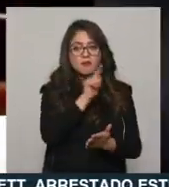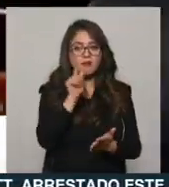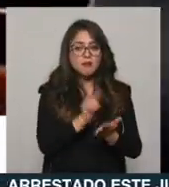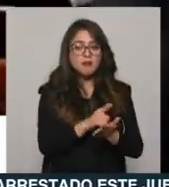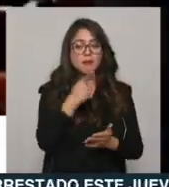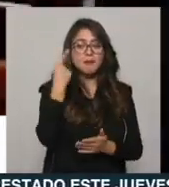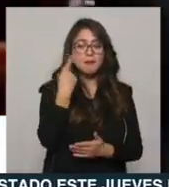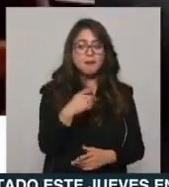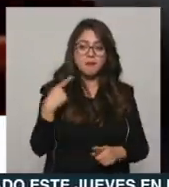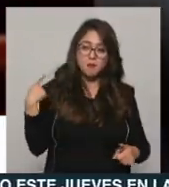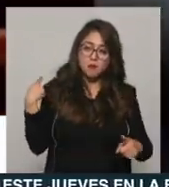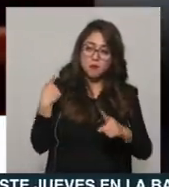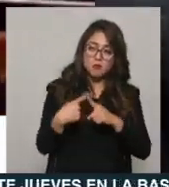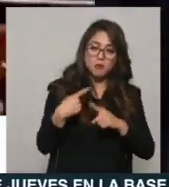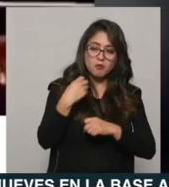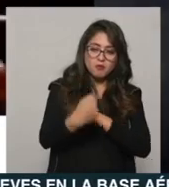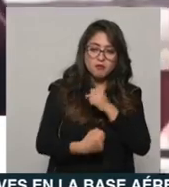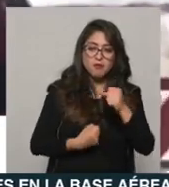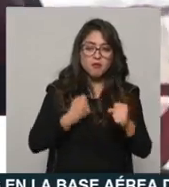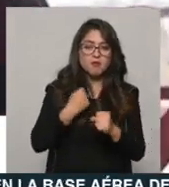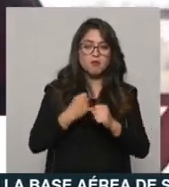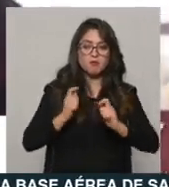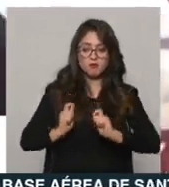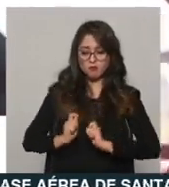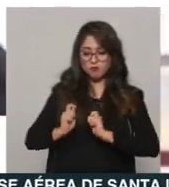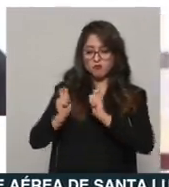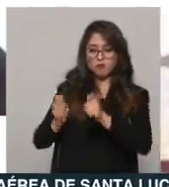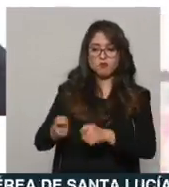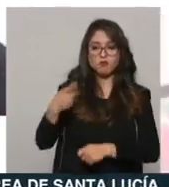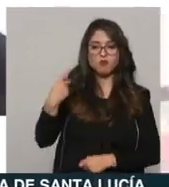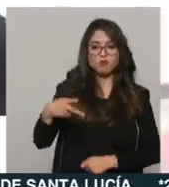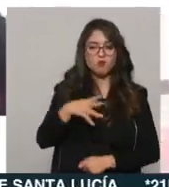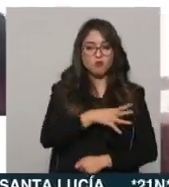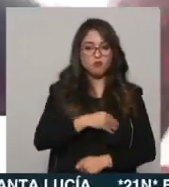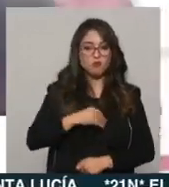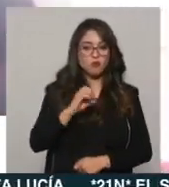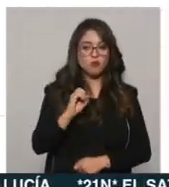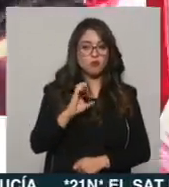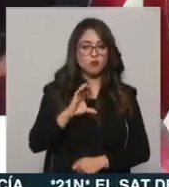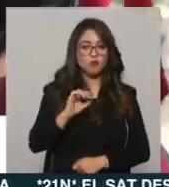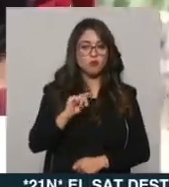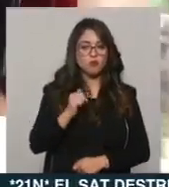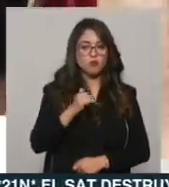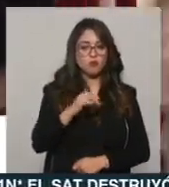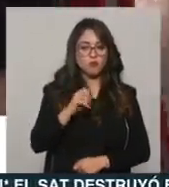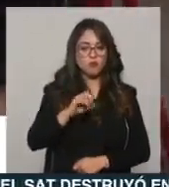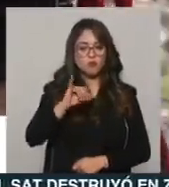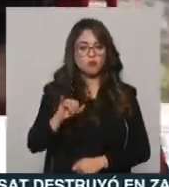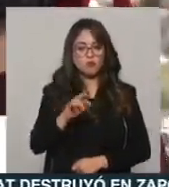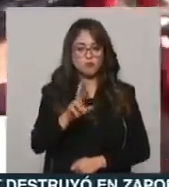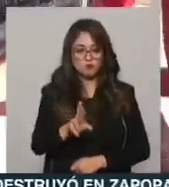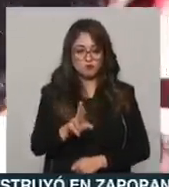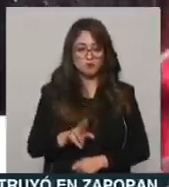legado como luchador es ahora entregado a su hijo, Octagón Jr. En las imágenes, Jorge